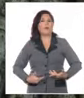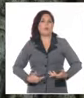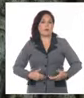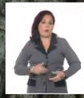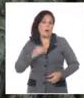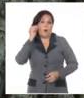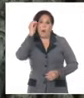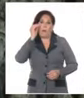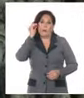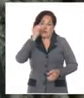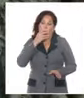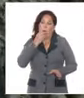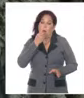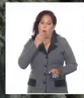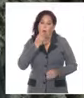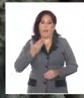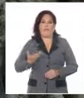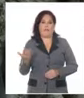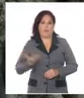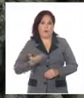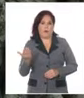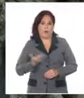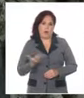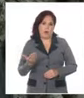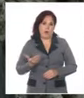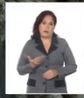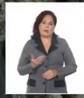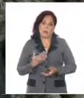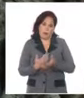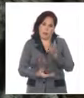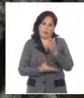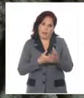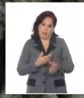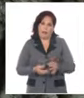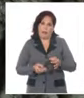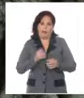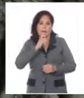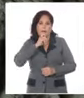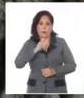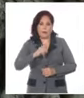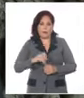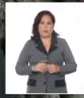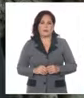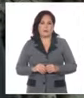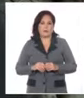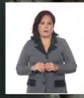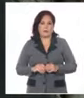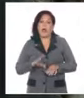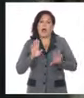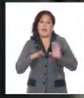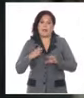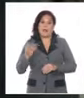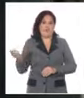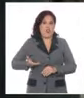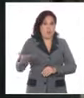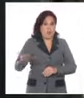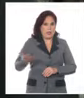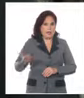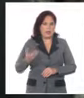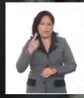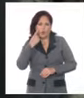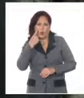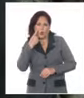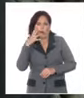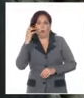que la podemos sentir, porque es una línea de tiempo realmente pues que lastimosamente no acaba, entonces es ir identificando